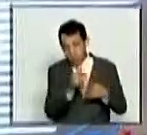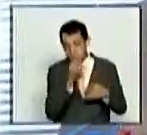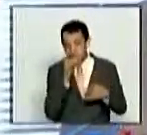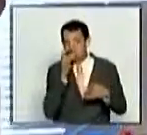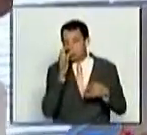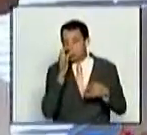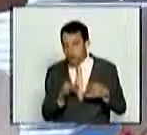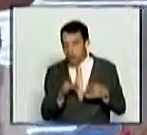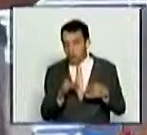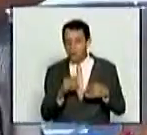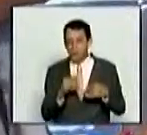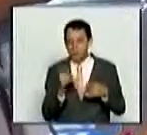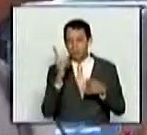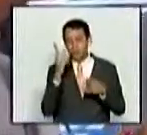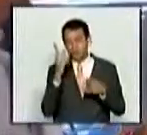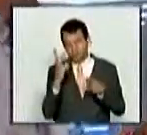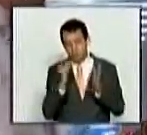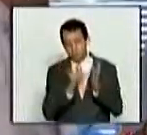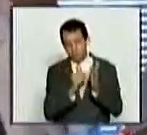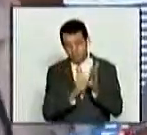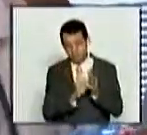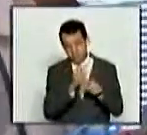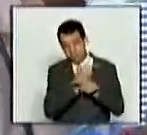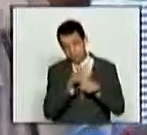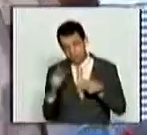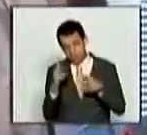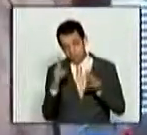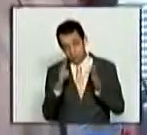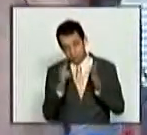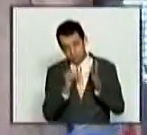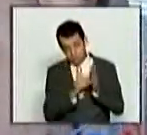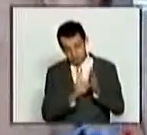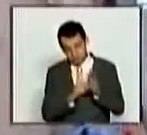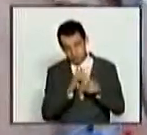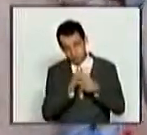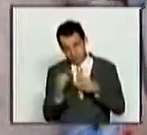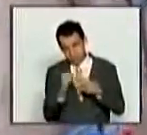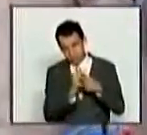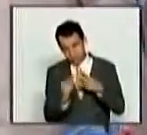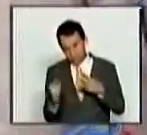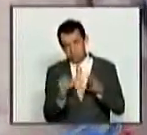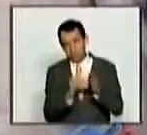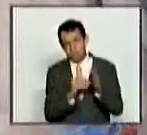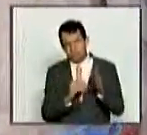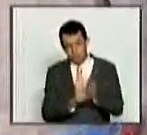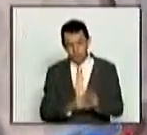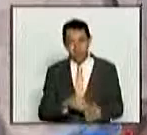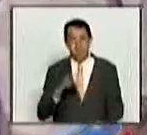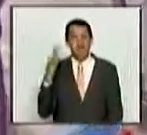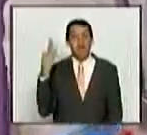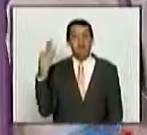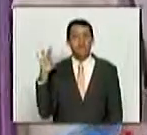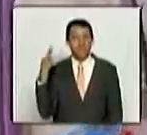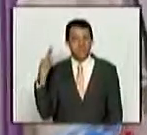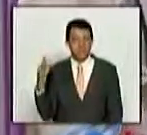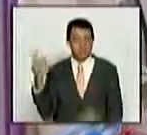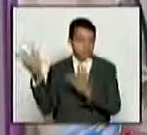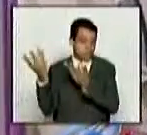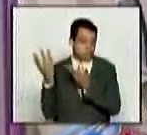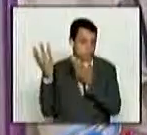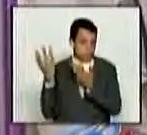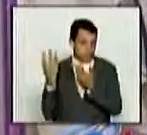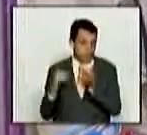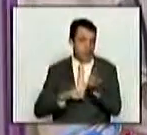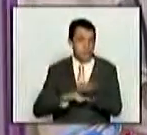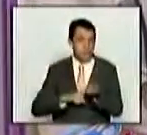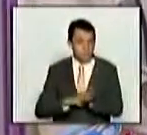se puede hacer 2 veces por semana. En lo personal, en lo que aprendimos con el doctor Noguier en Francia, el apoyo de los balines no